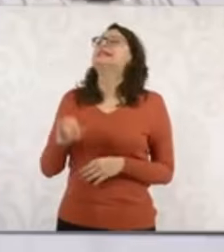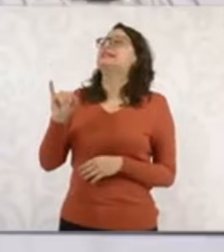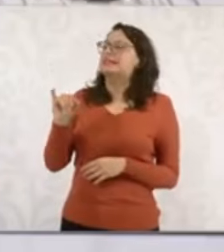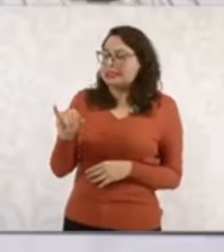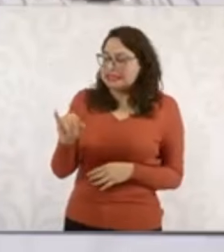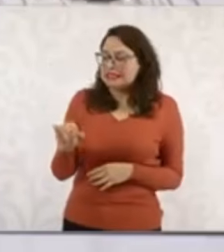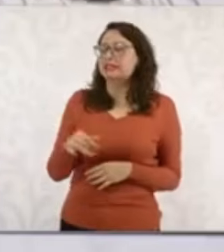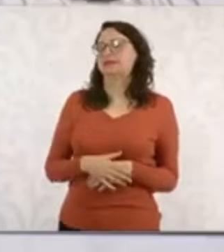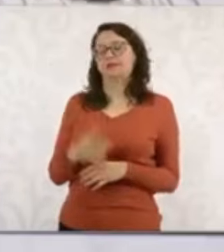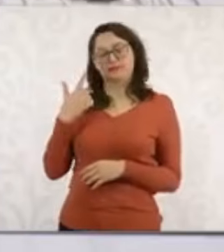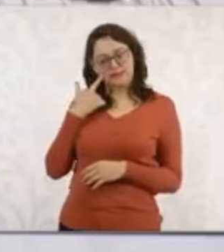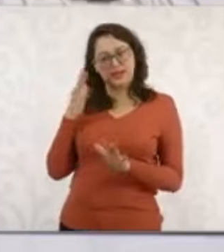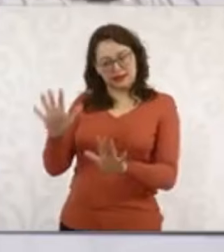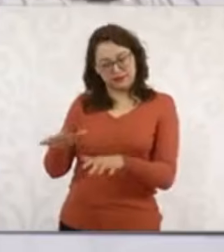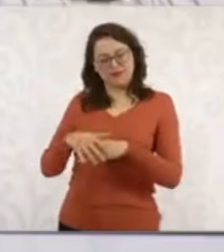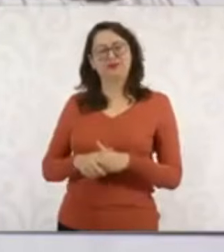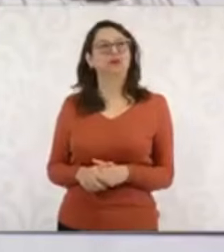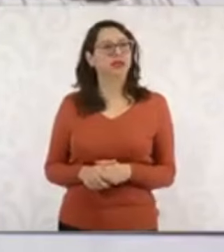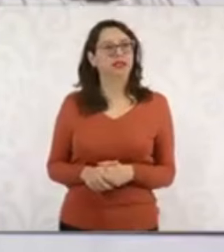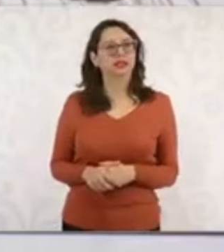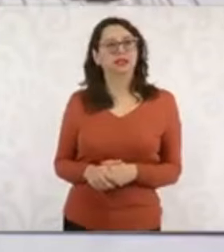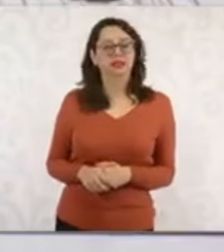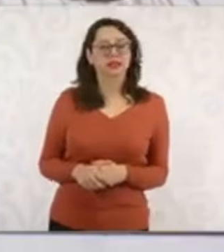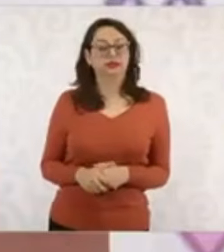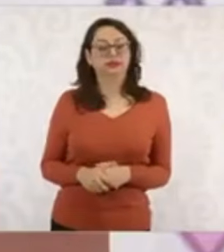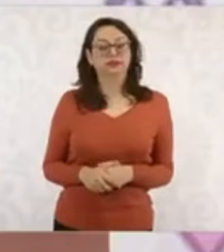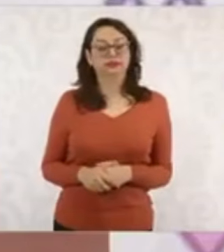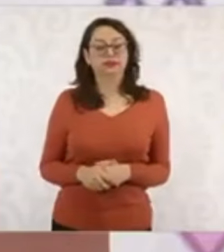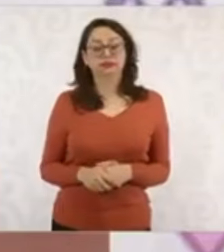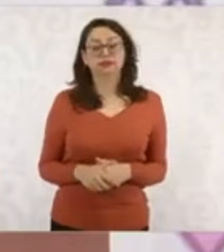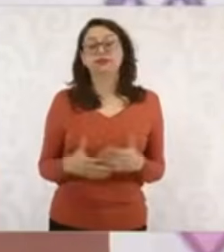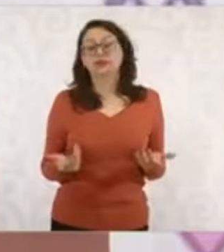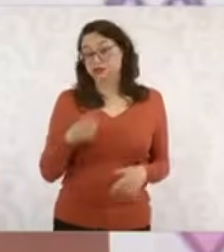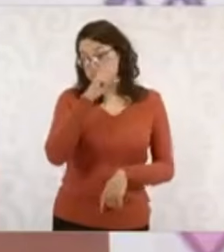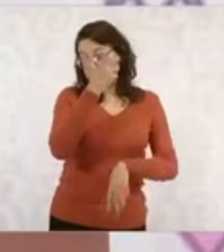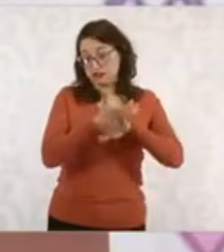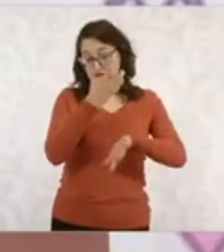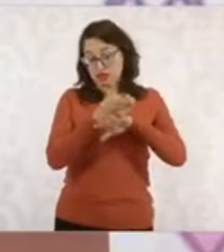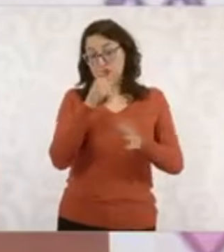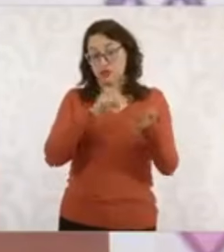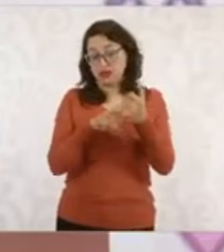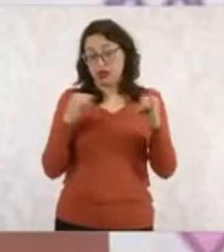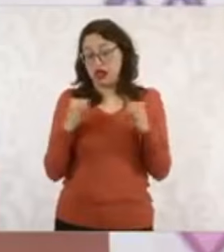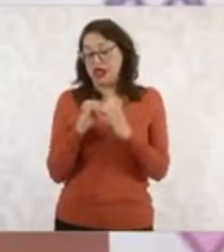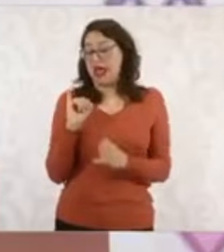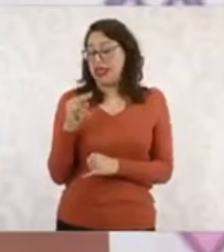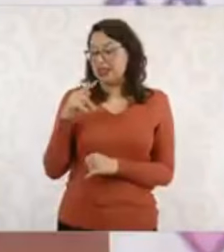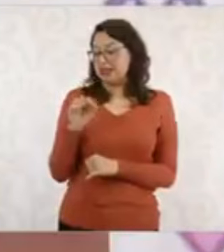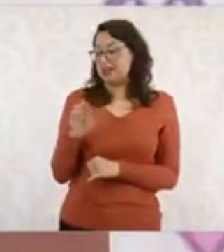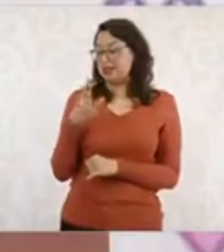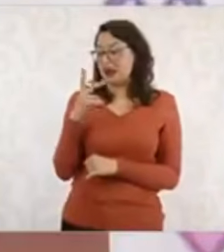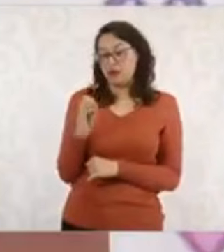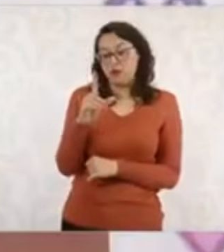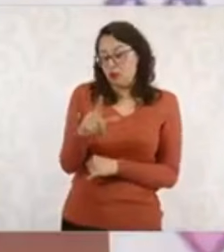Estados Unidos envía, ya sea a través de Interpol, igual que nosotros enviamos a Estados Unidos o